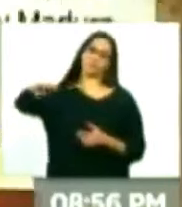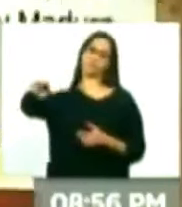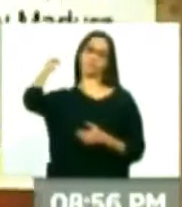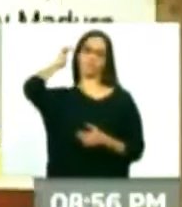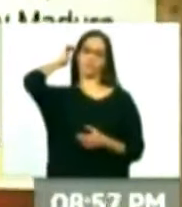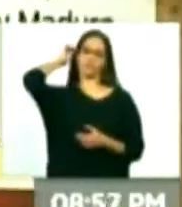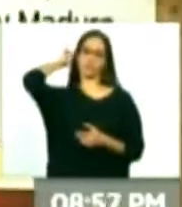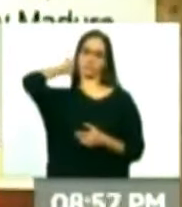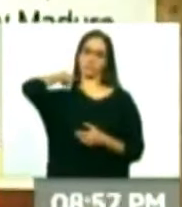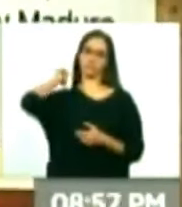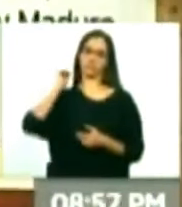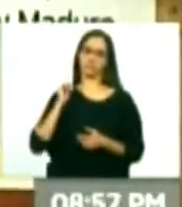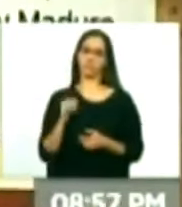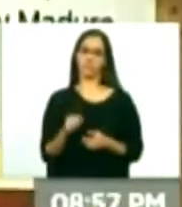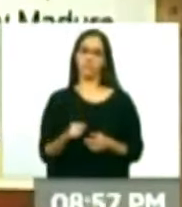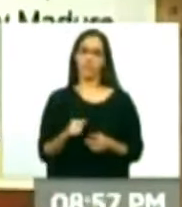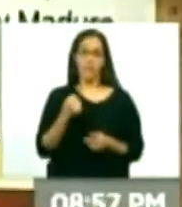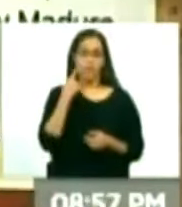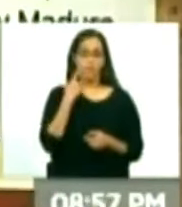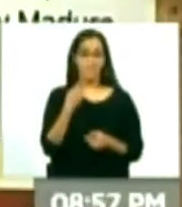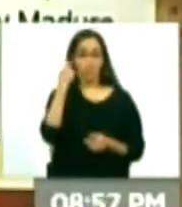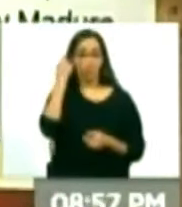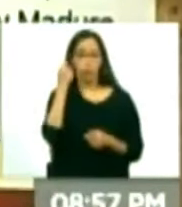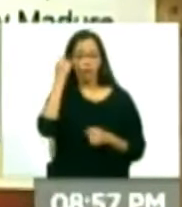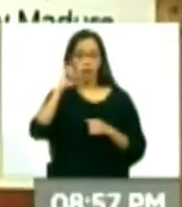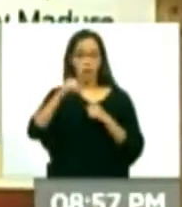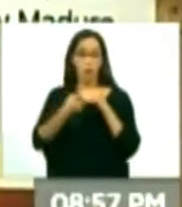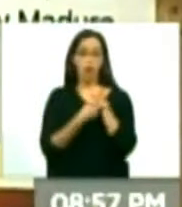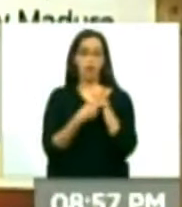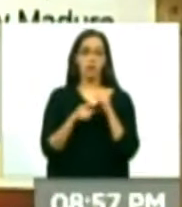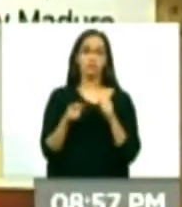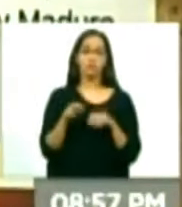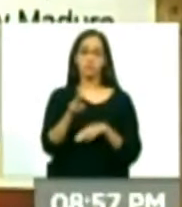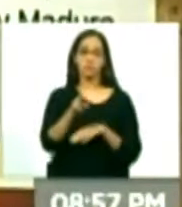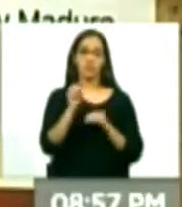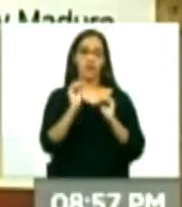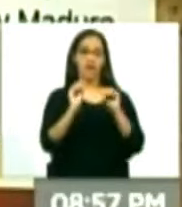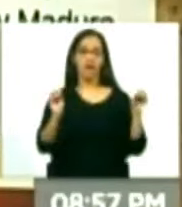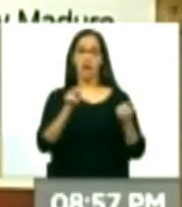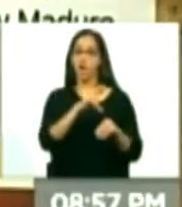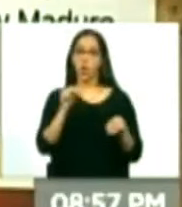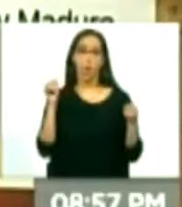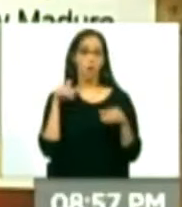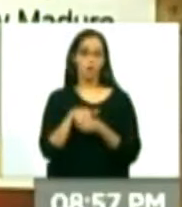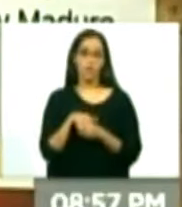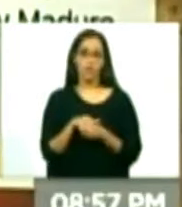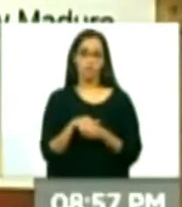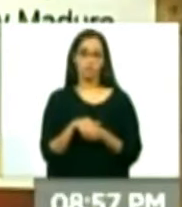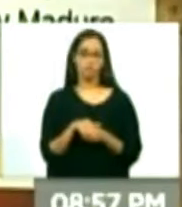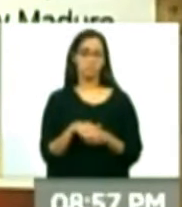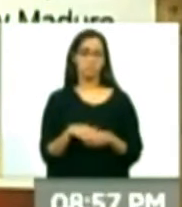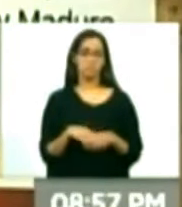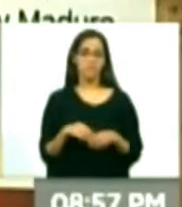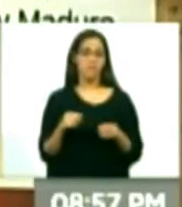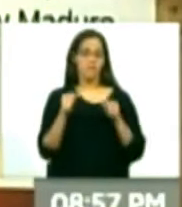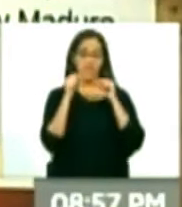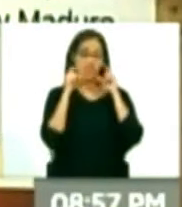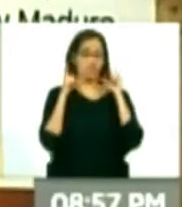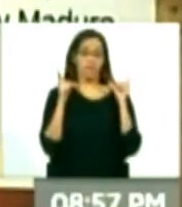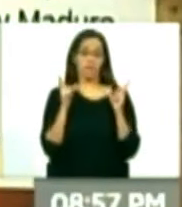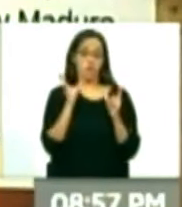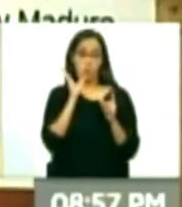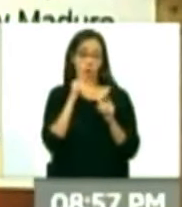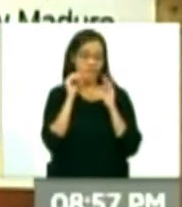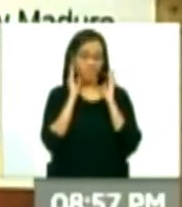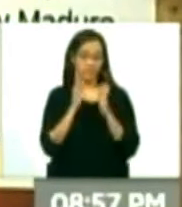Leo Cenis García, viendo al diputado Juanito Limaña llamando a no votar, afortunadamente sin eco, me quedo impresionado. Lo